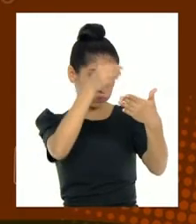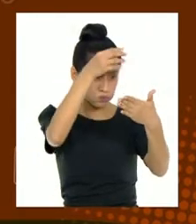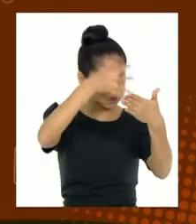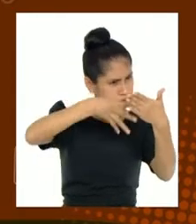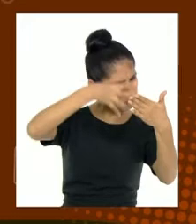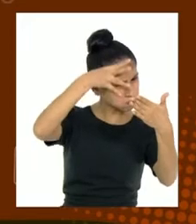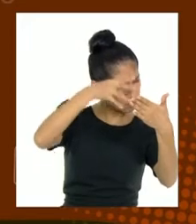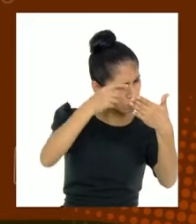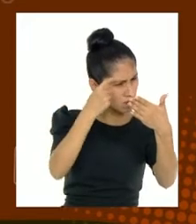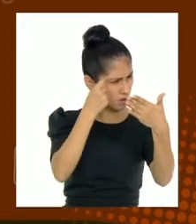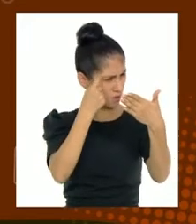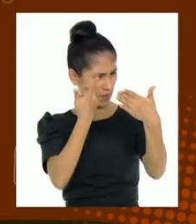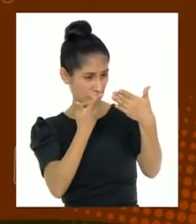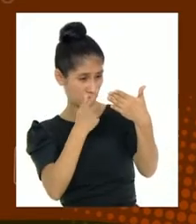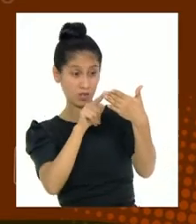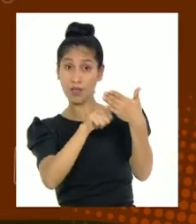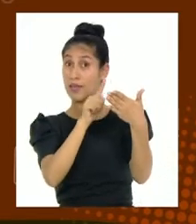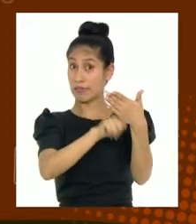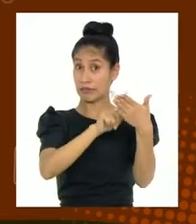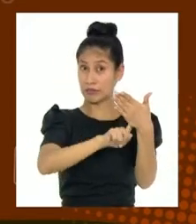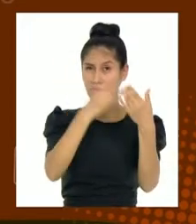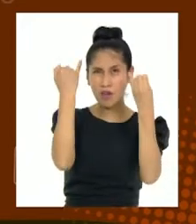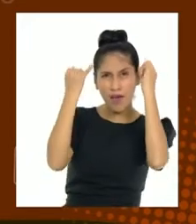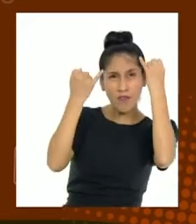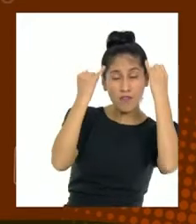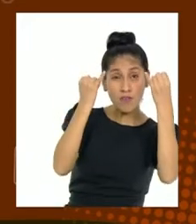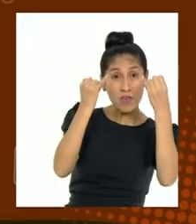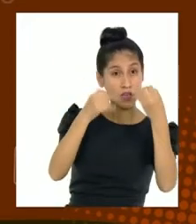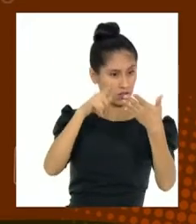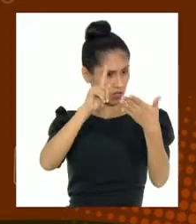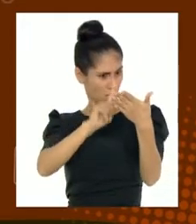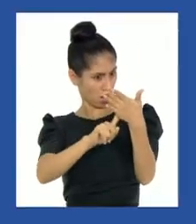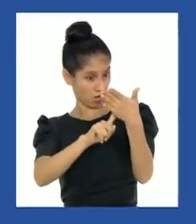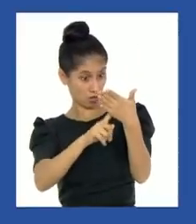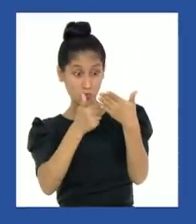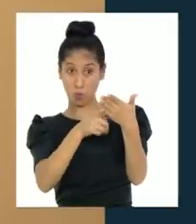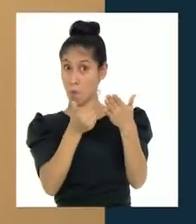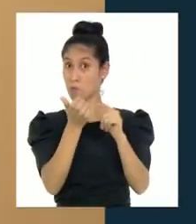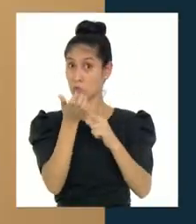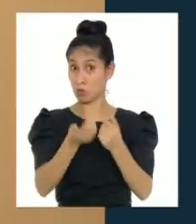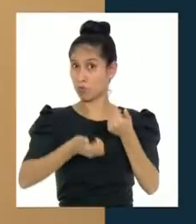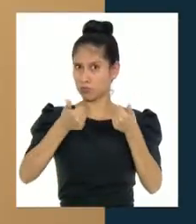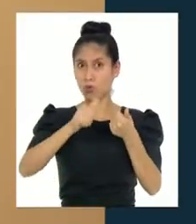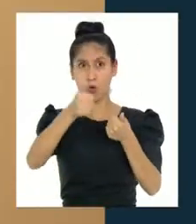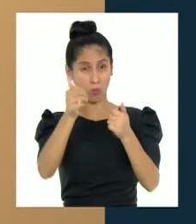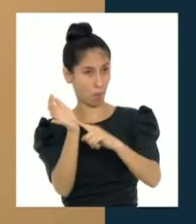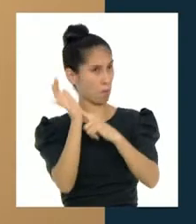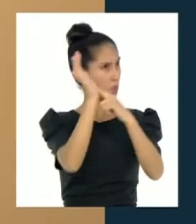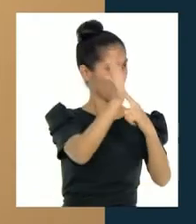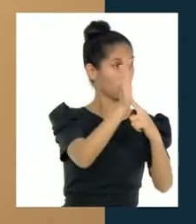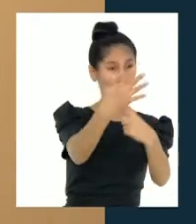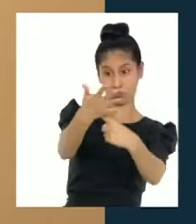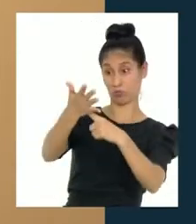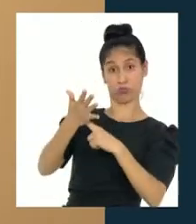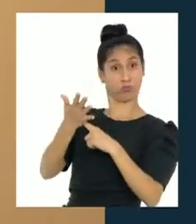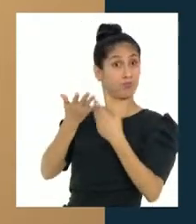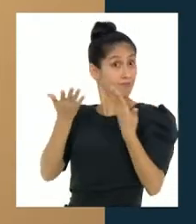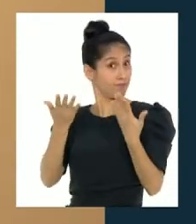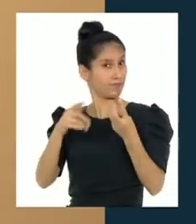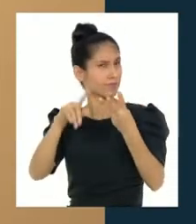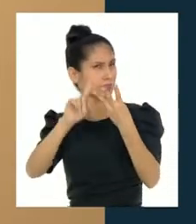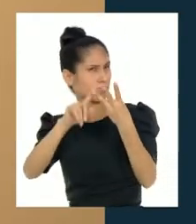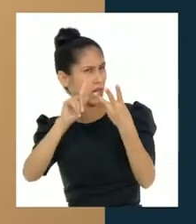las ideas que le darán sustento a nuestra postura o tesis. Otra forma de darle peso a